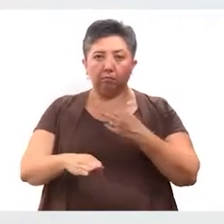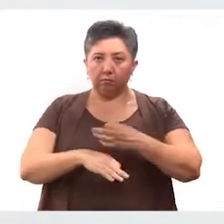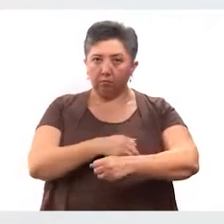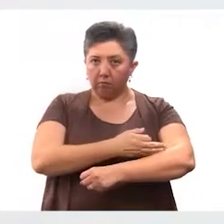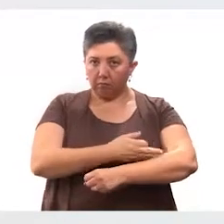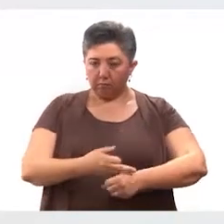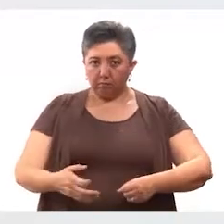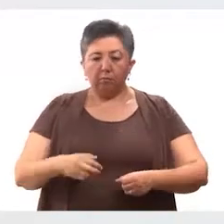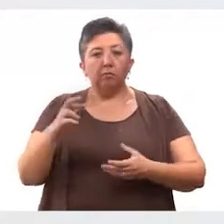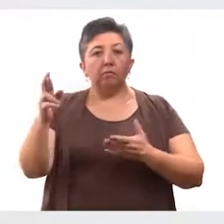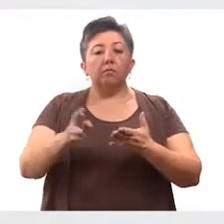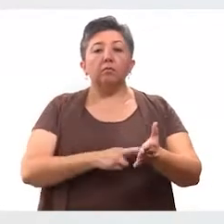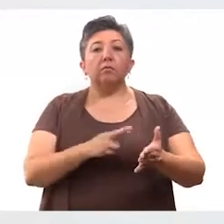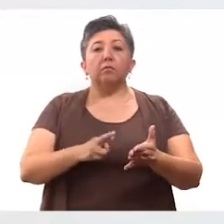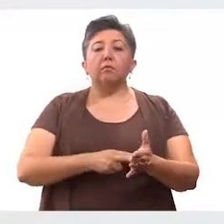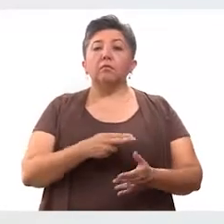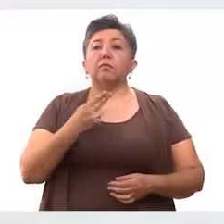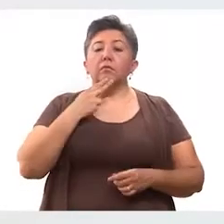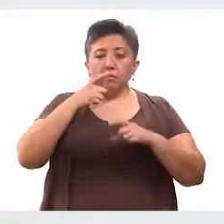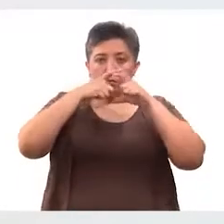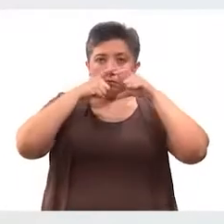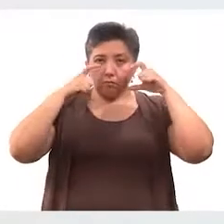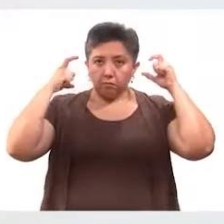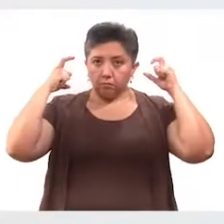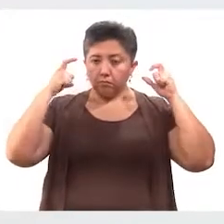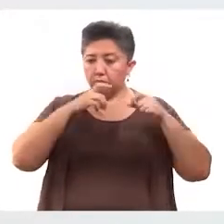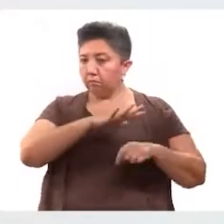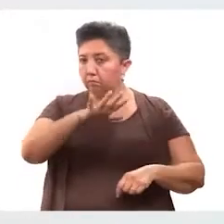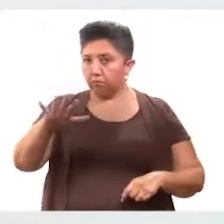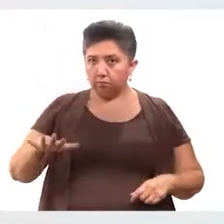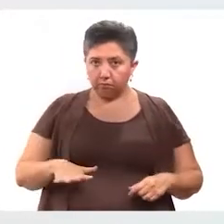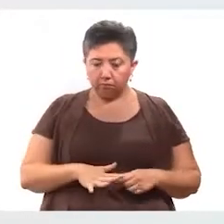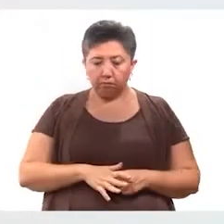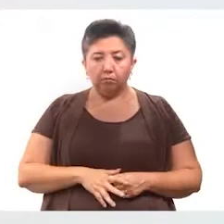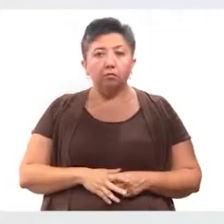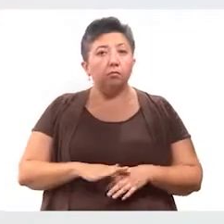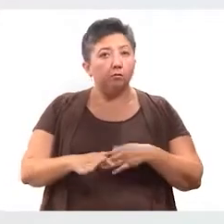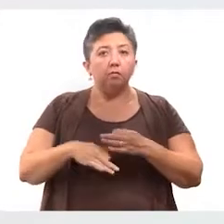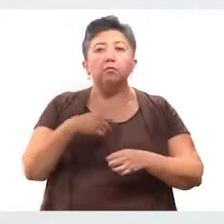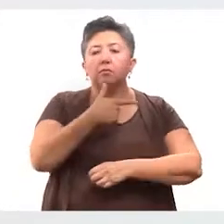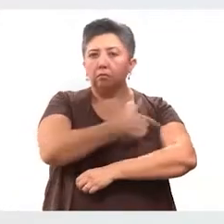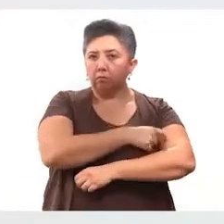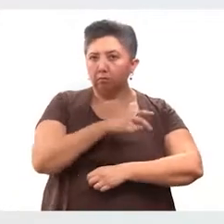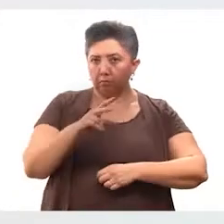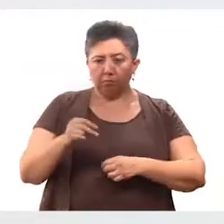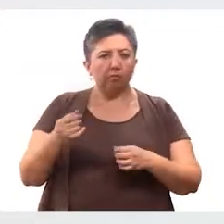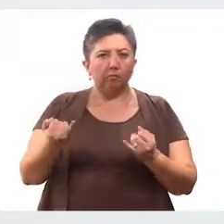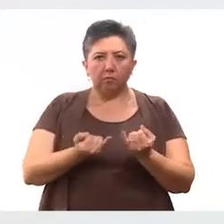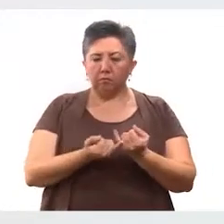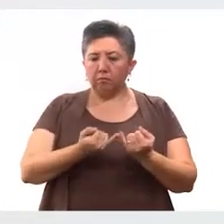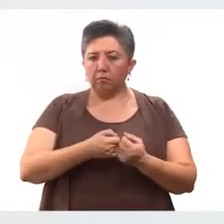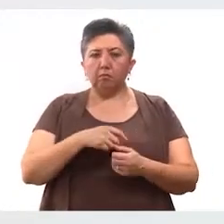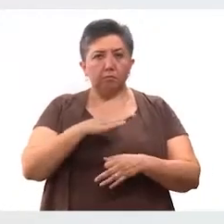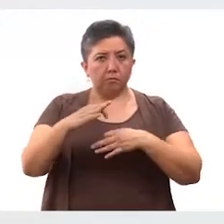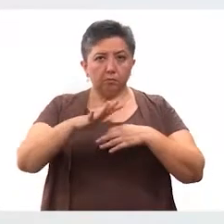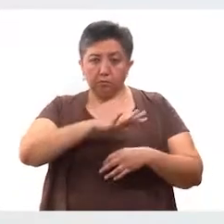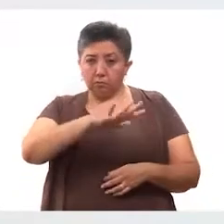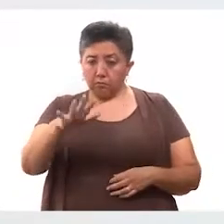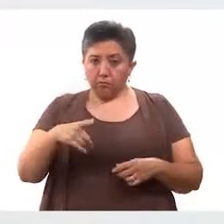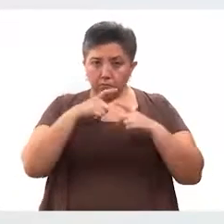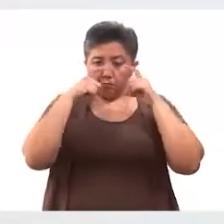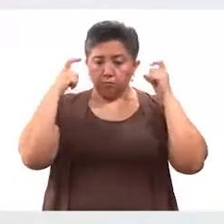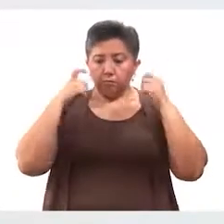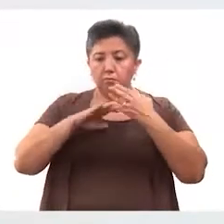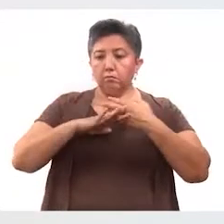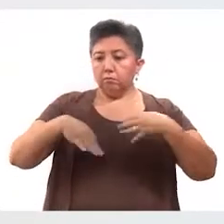familias. Se reitera el uso obligatorio de cubrebocas para toda la población, incluso la vacunada, y se recomienda a la población evitar el